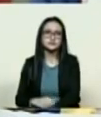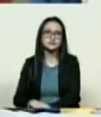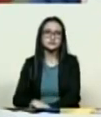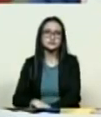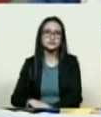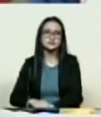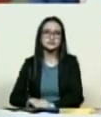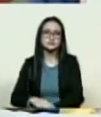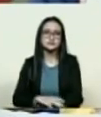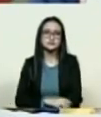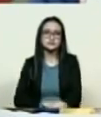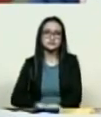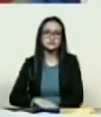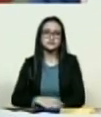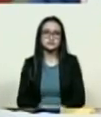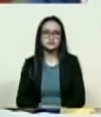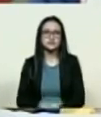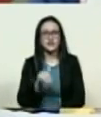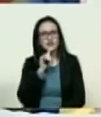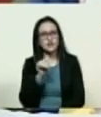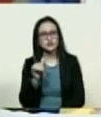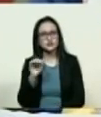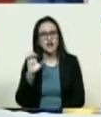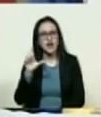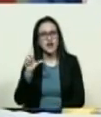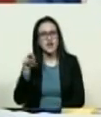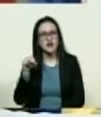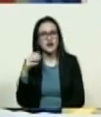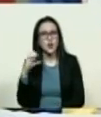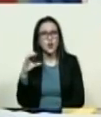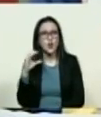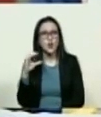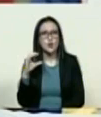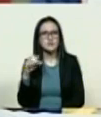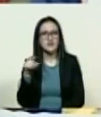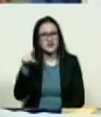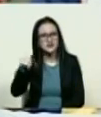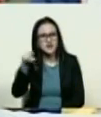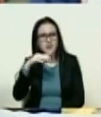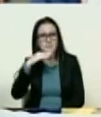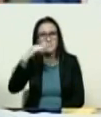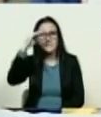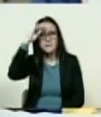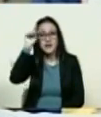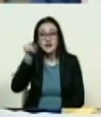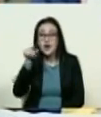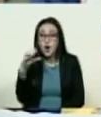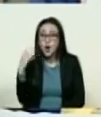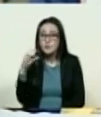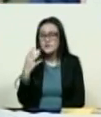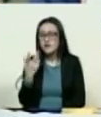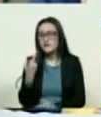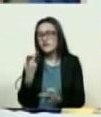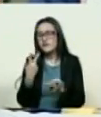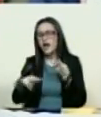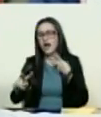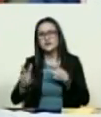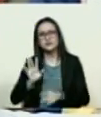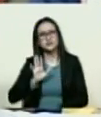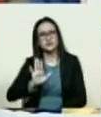ELN de Colombia. Colombia son los padres de los falsos